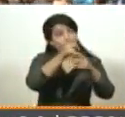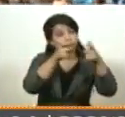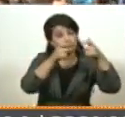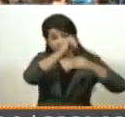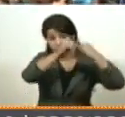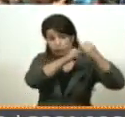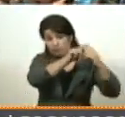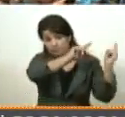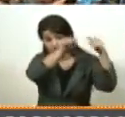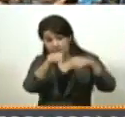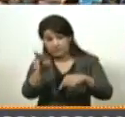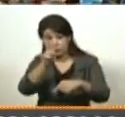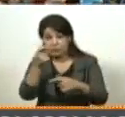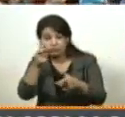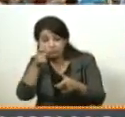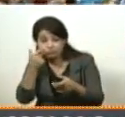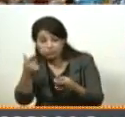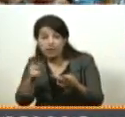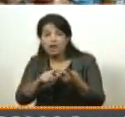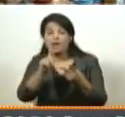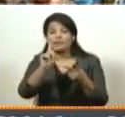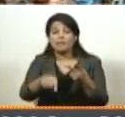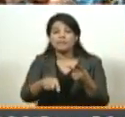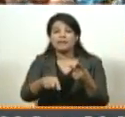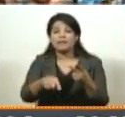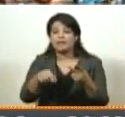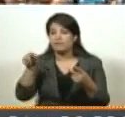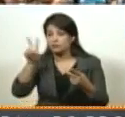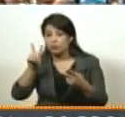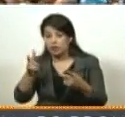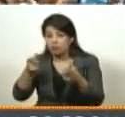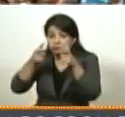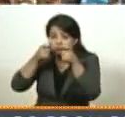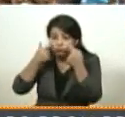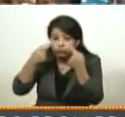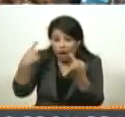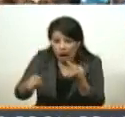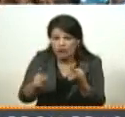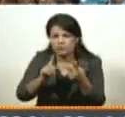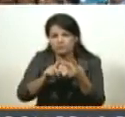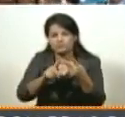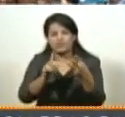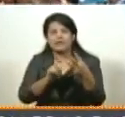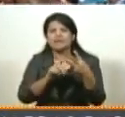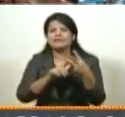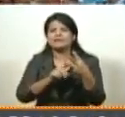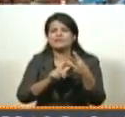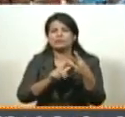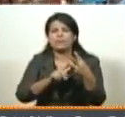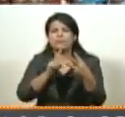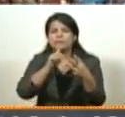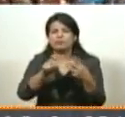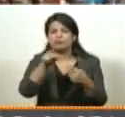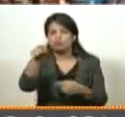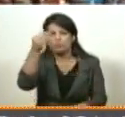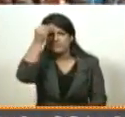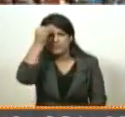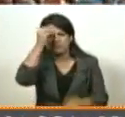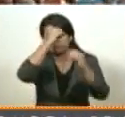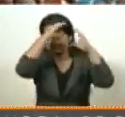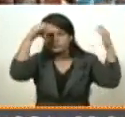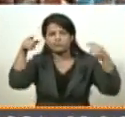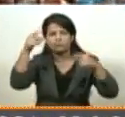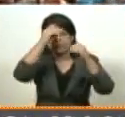la presencia o la posible presencia de los veedores nacionales durante este proceso electoral. Y en segundo lugar, quisiéramos saber su visión o su